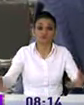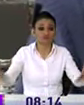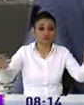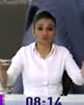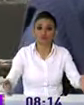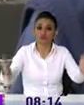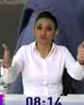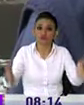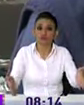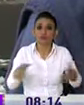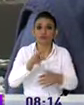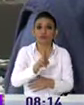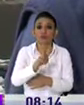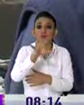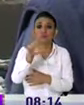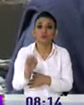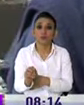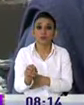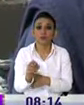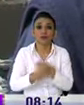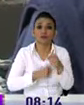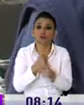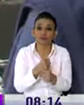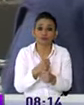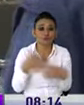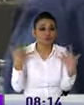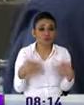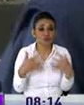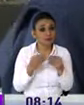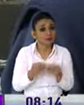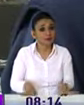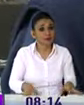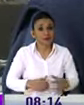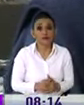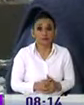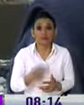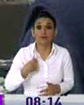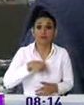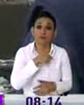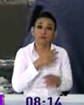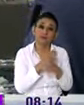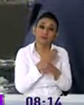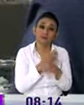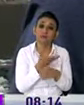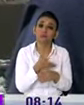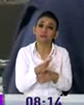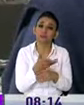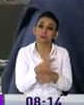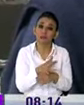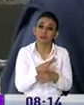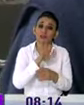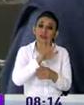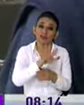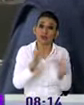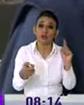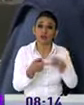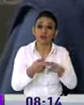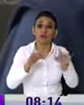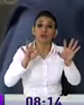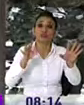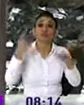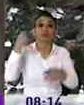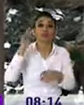de 250 años de existencia, porque nosotros calculamos que son de 5 a 8 millones la